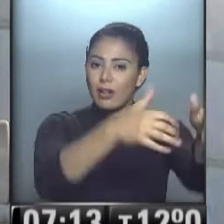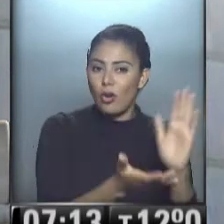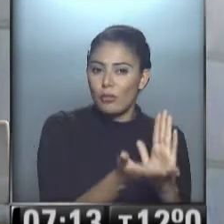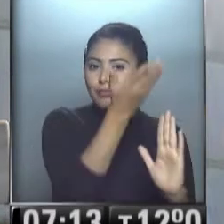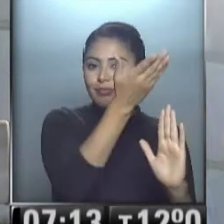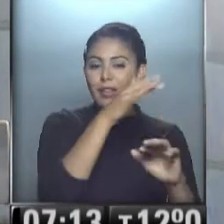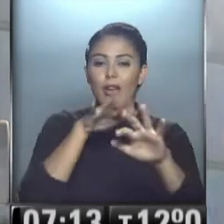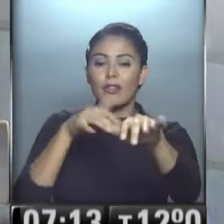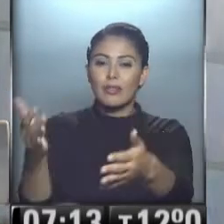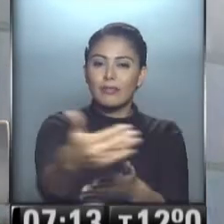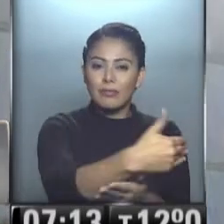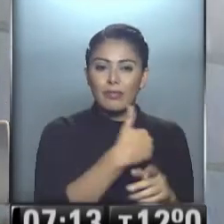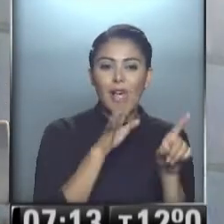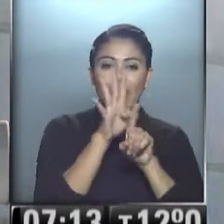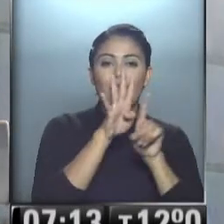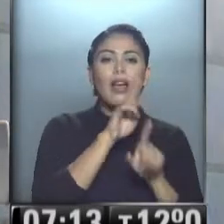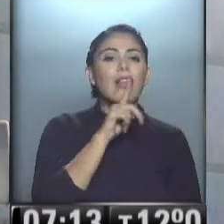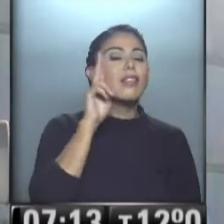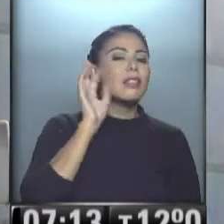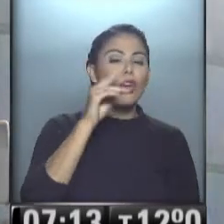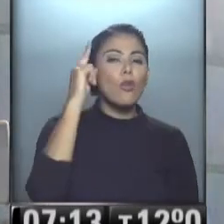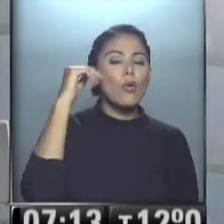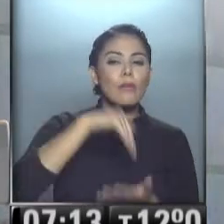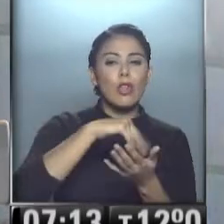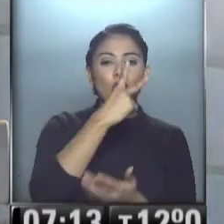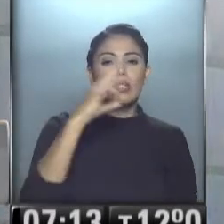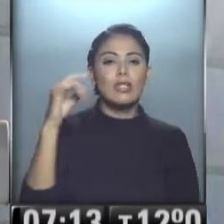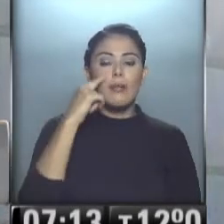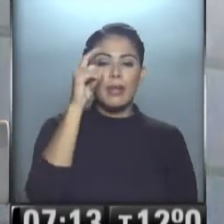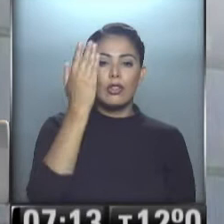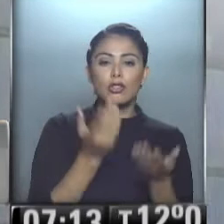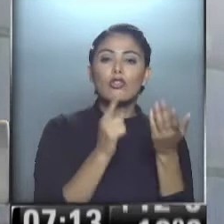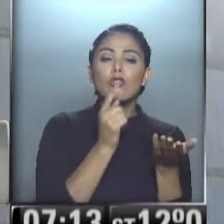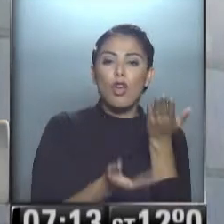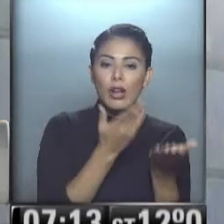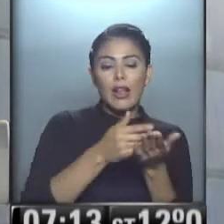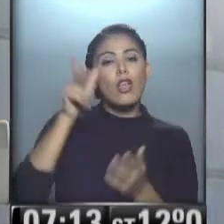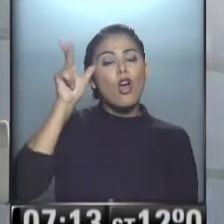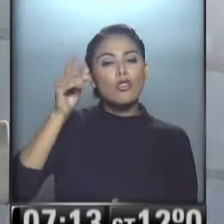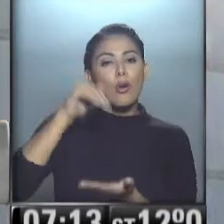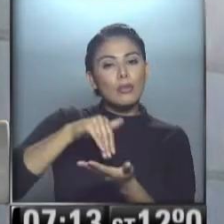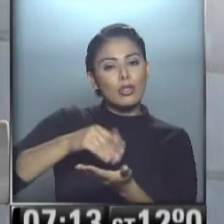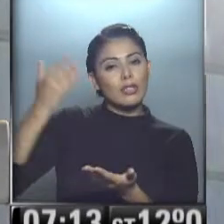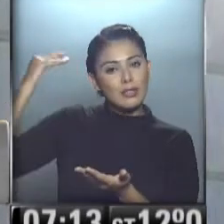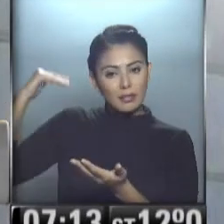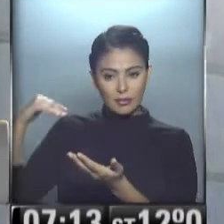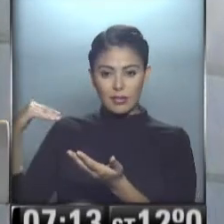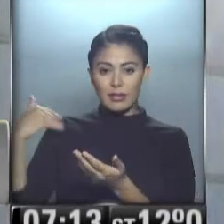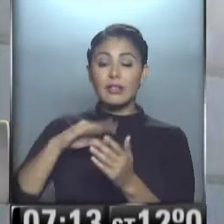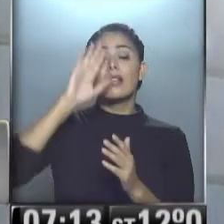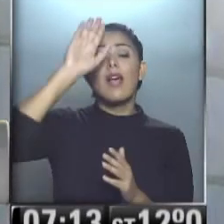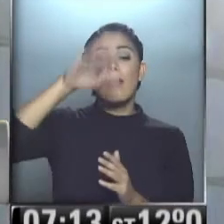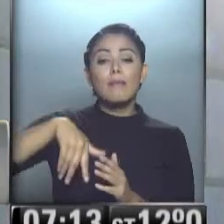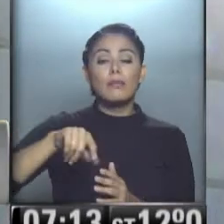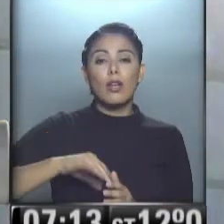la cosecha de trigo sumó 9.200.000 toneladas por encima de los 8 millones de la campaña anterior, una de las menores de los últimos